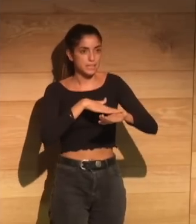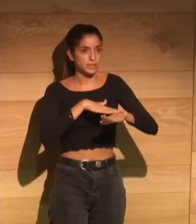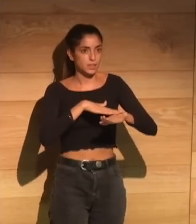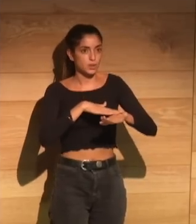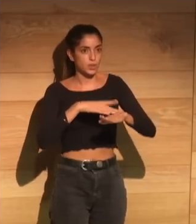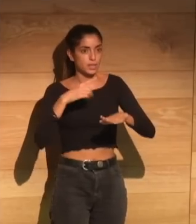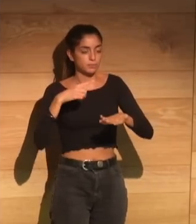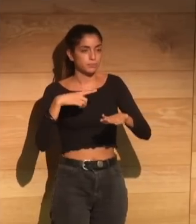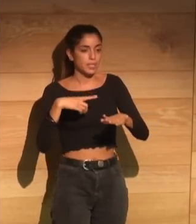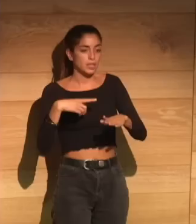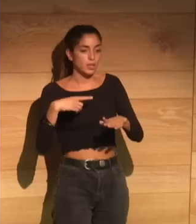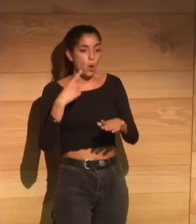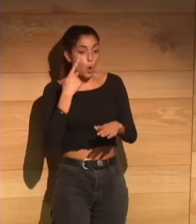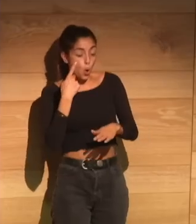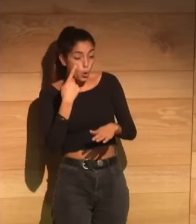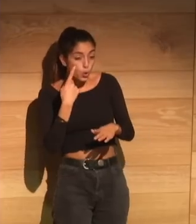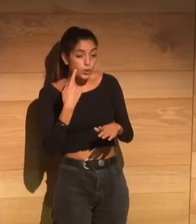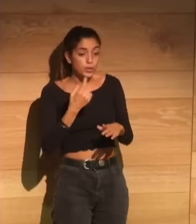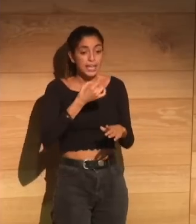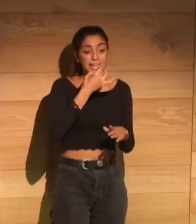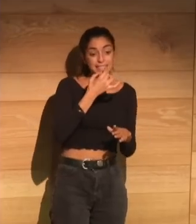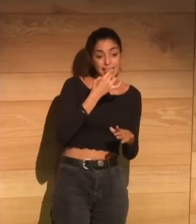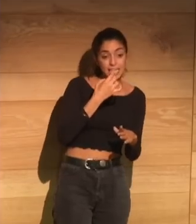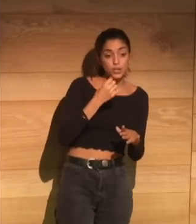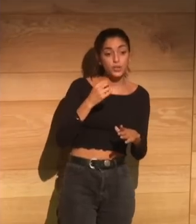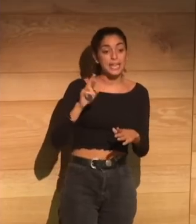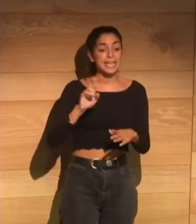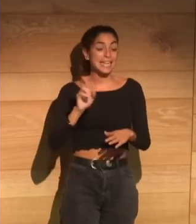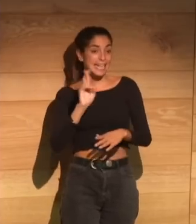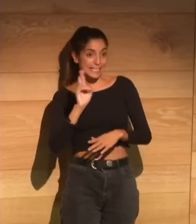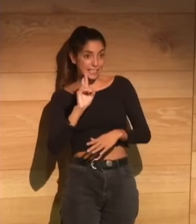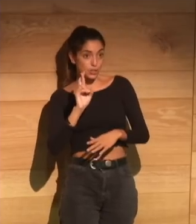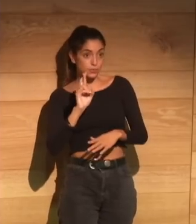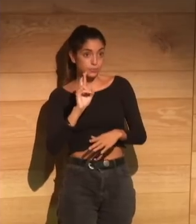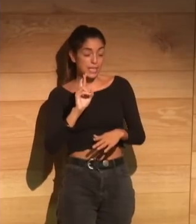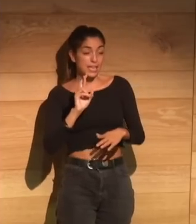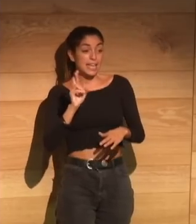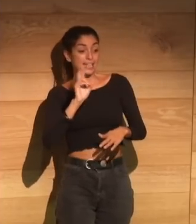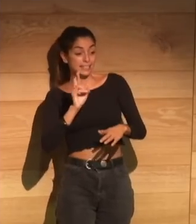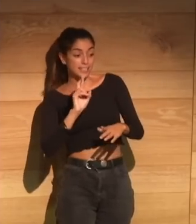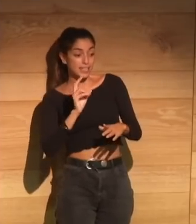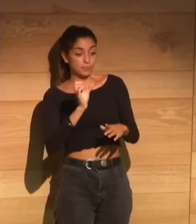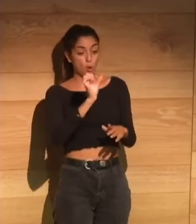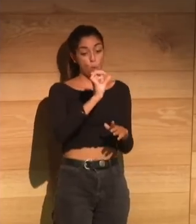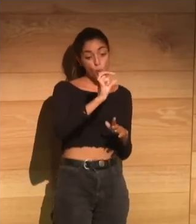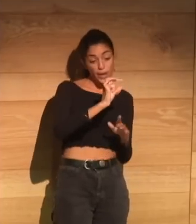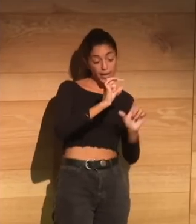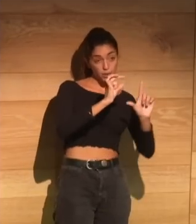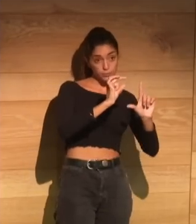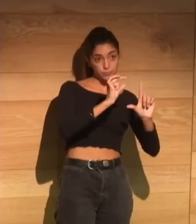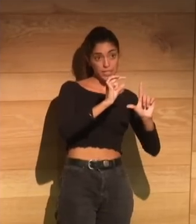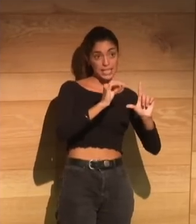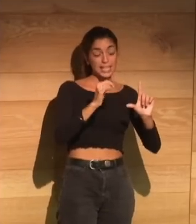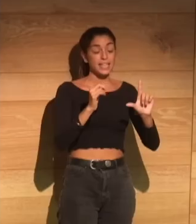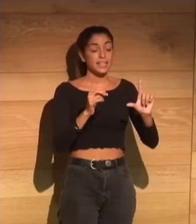el del cristalino y el de la retina. El cristalino sería el agujerito y la retina sería